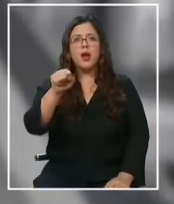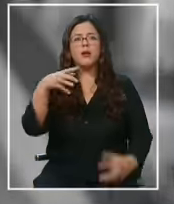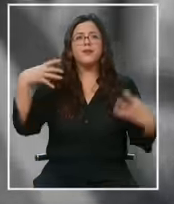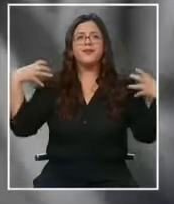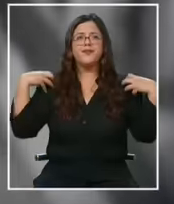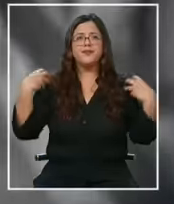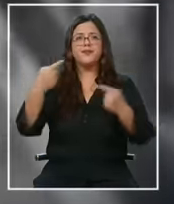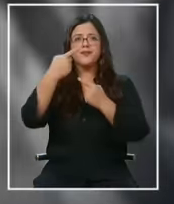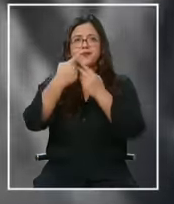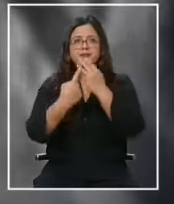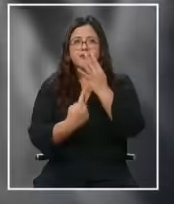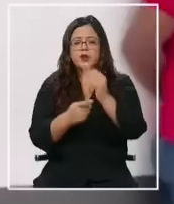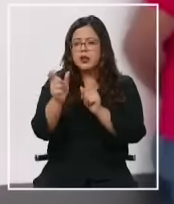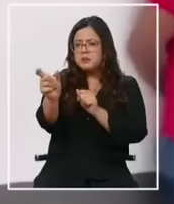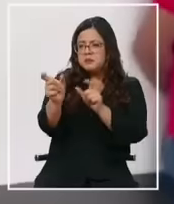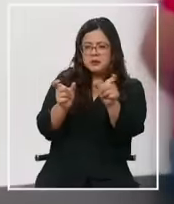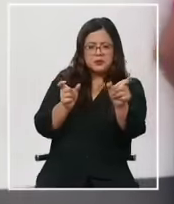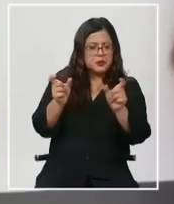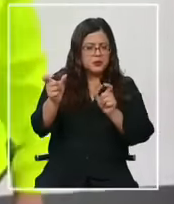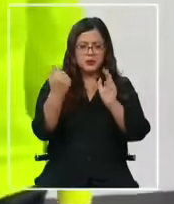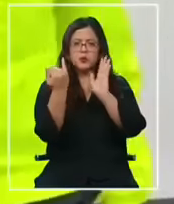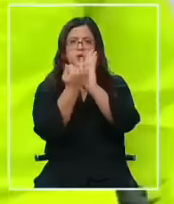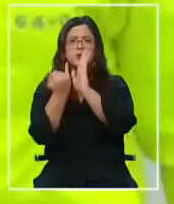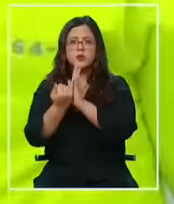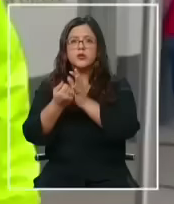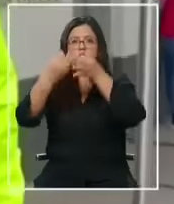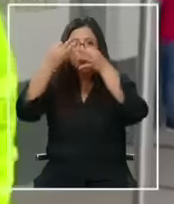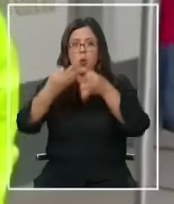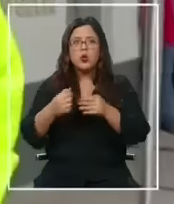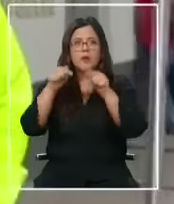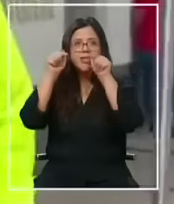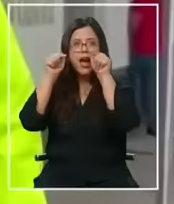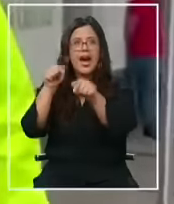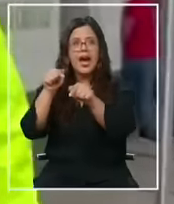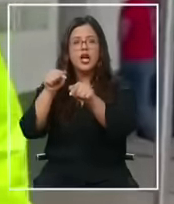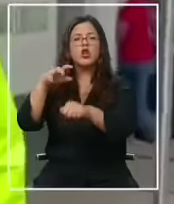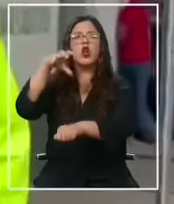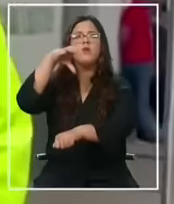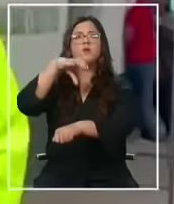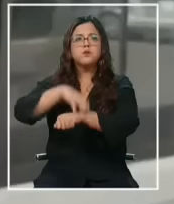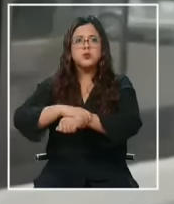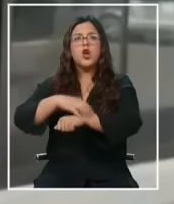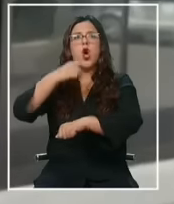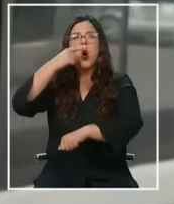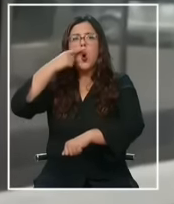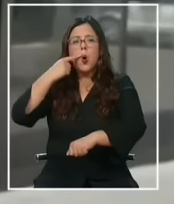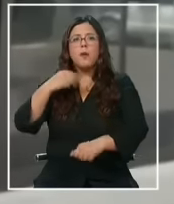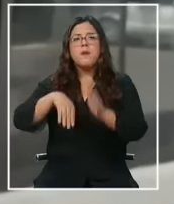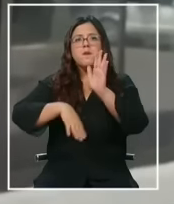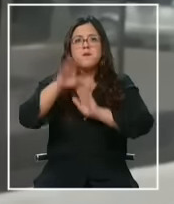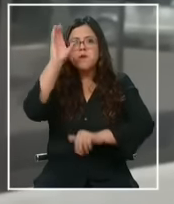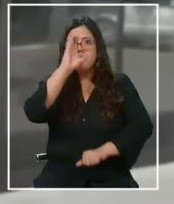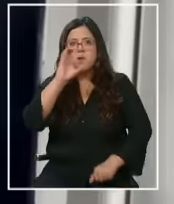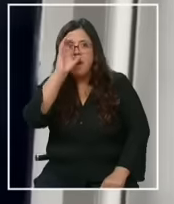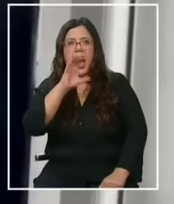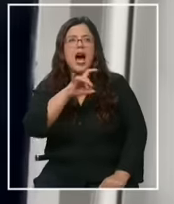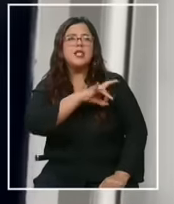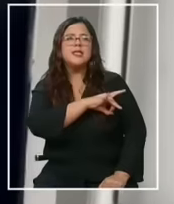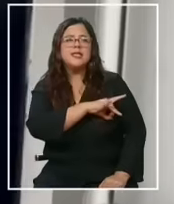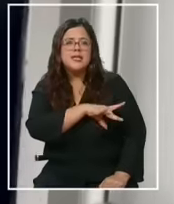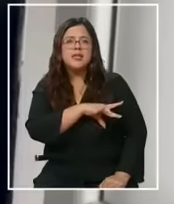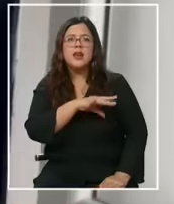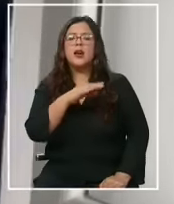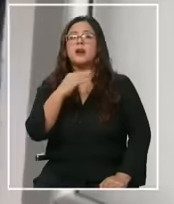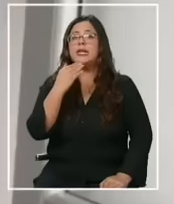sus múltiples identidades. Todo para llegar a este momento. La captura de quién fue el hombre más buscado en Chile y, por